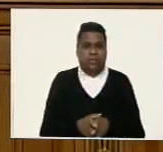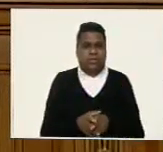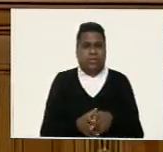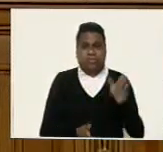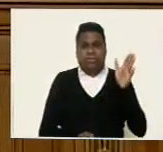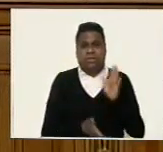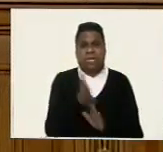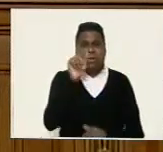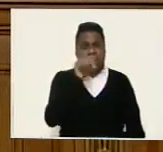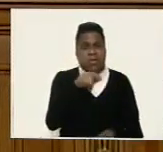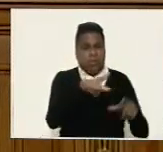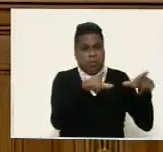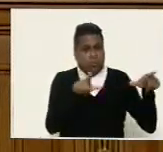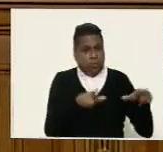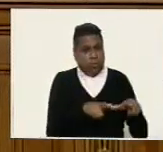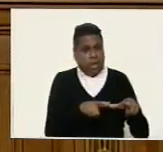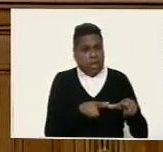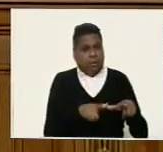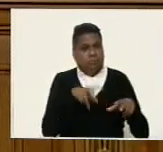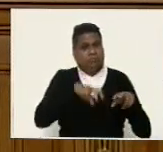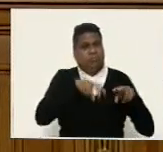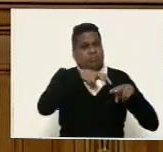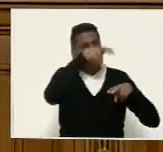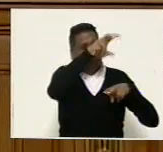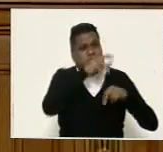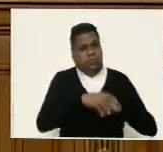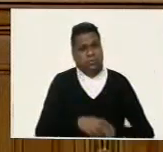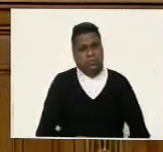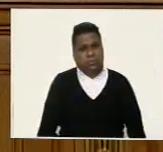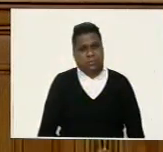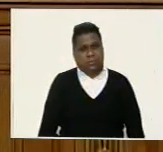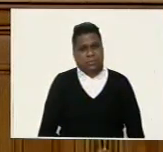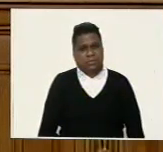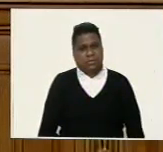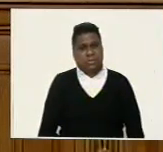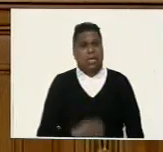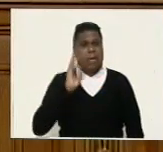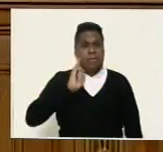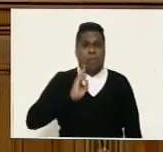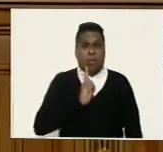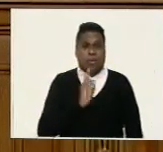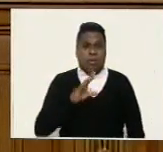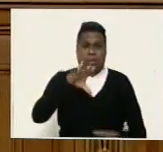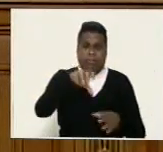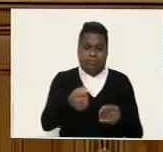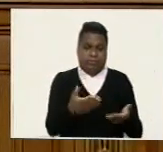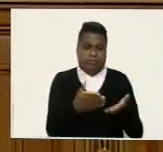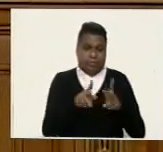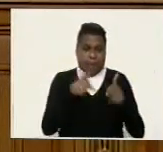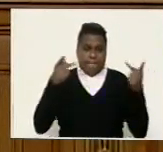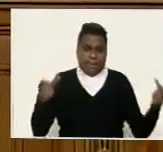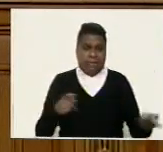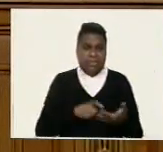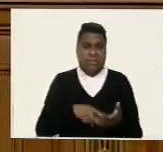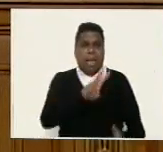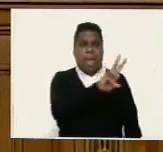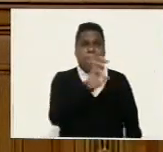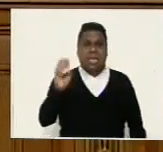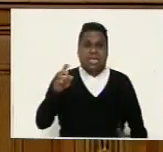al cantón, subía por Puerto Teteo, y Bolívar lo recibía en San Cristóbal. 20